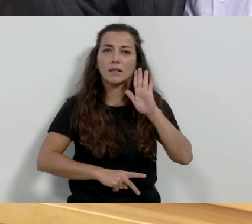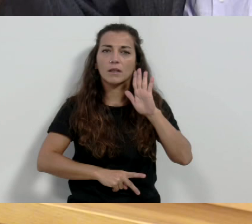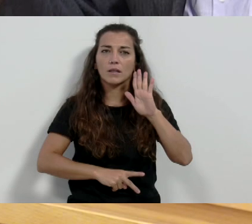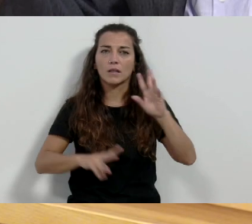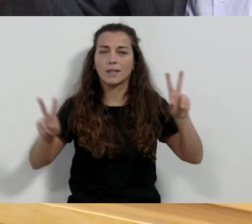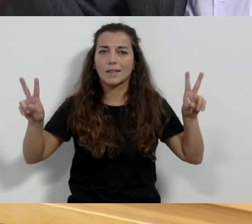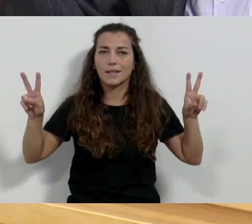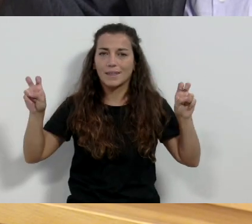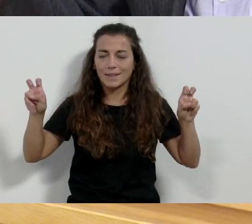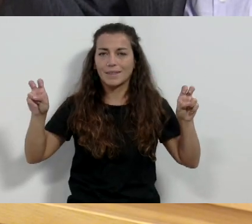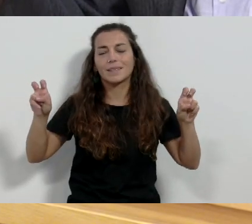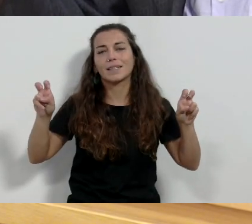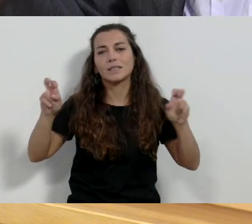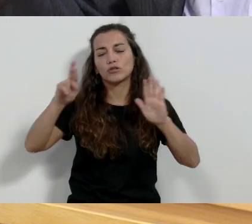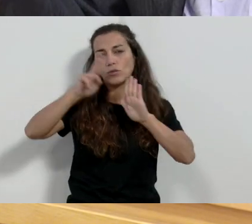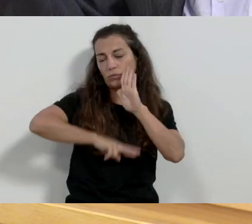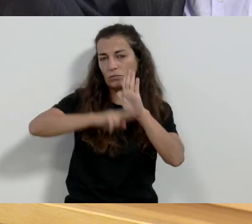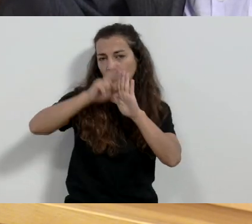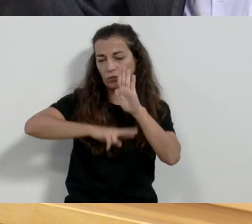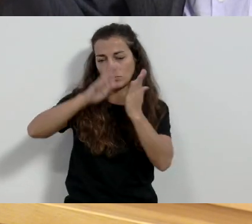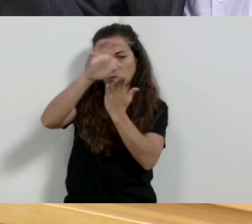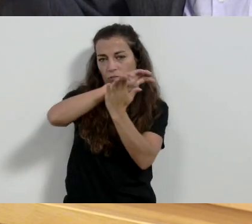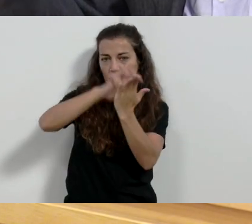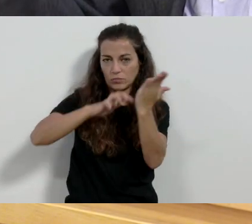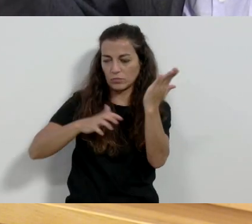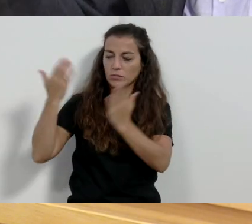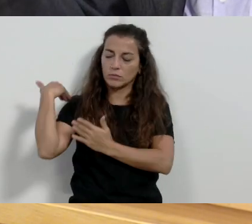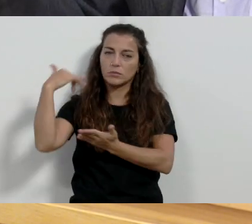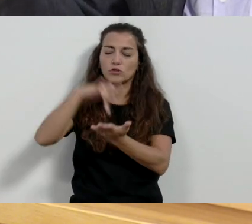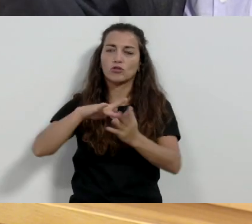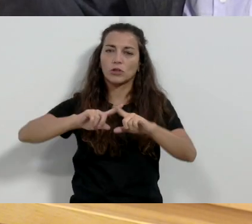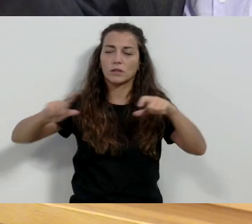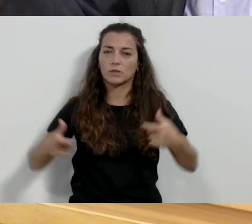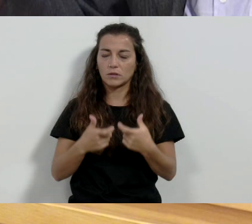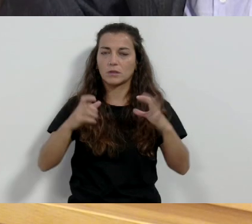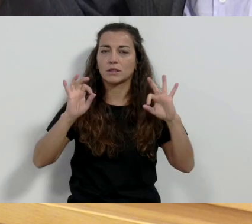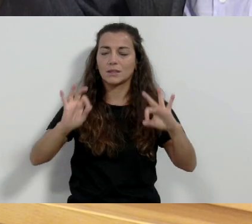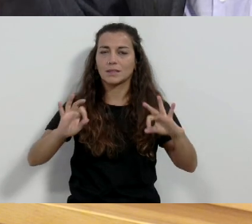del reglamento se aprobó por unanimidad en la sesión del pleno